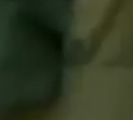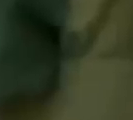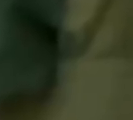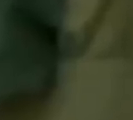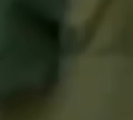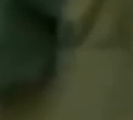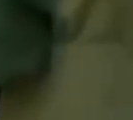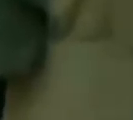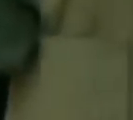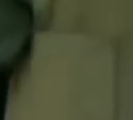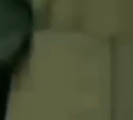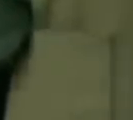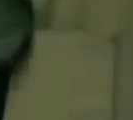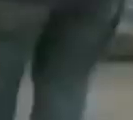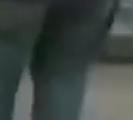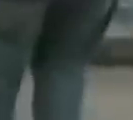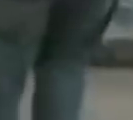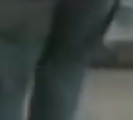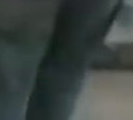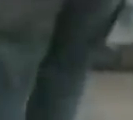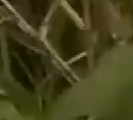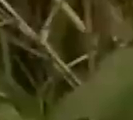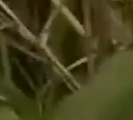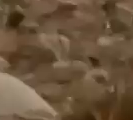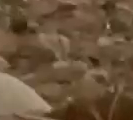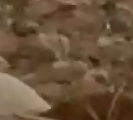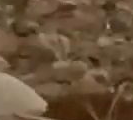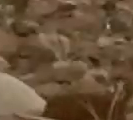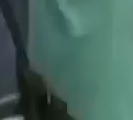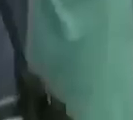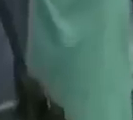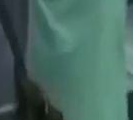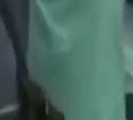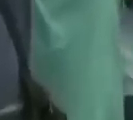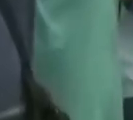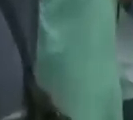eh, oh! ¡La constituyente va!